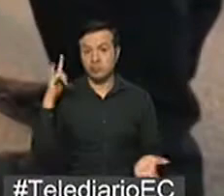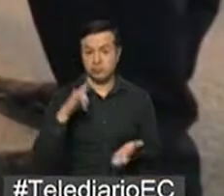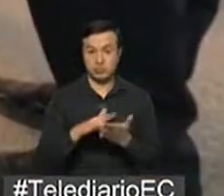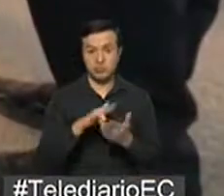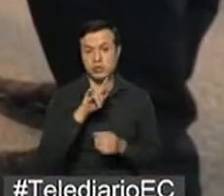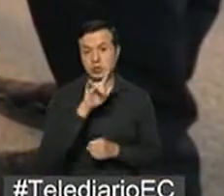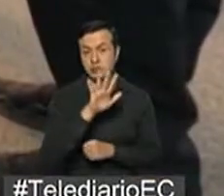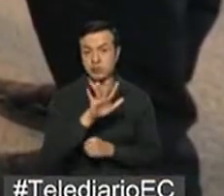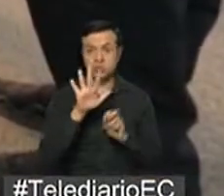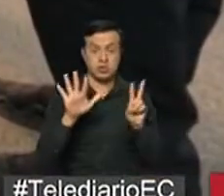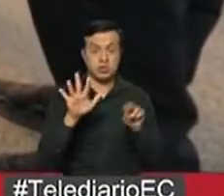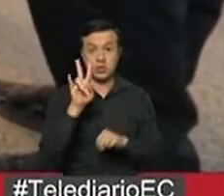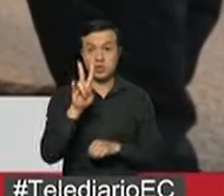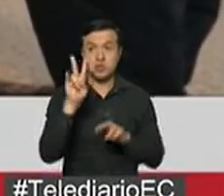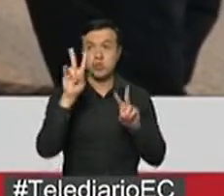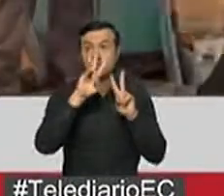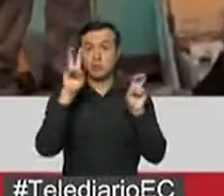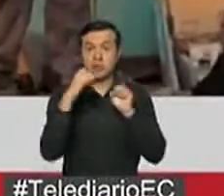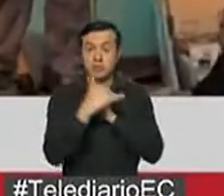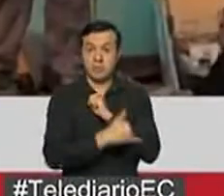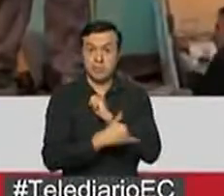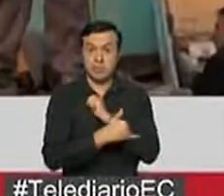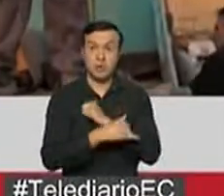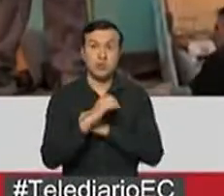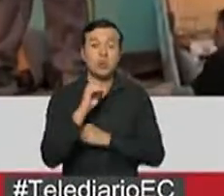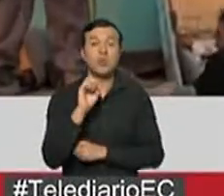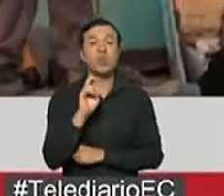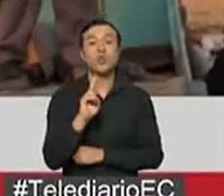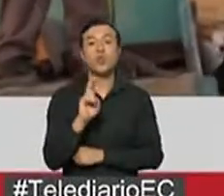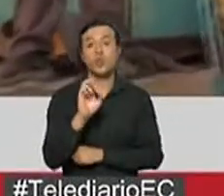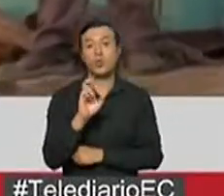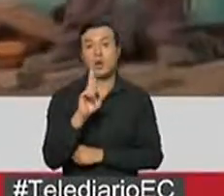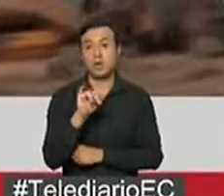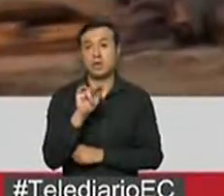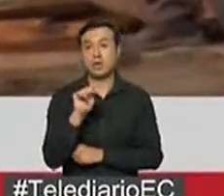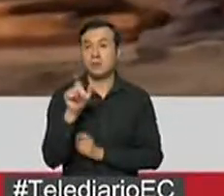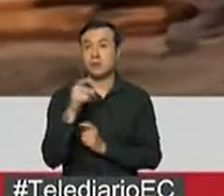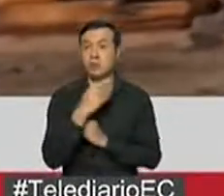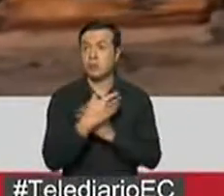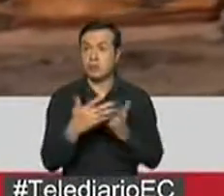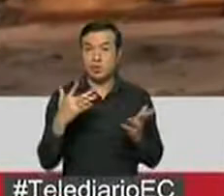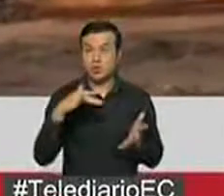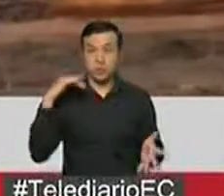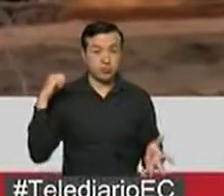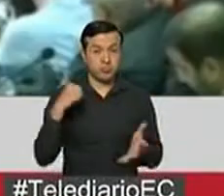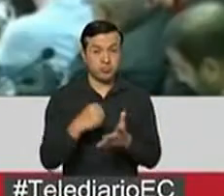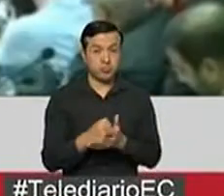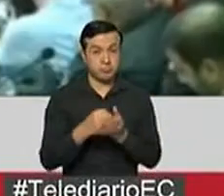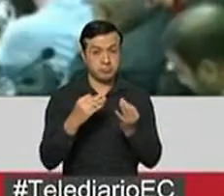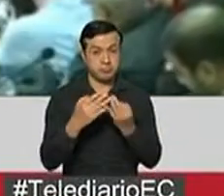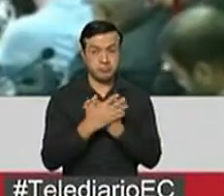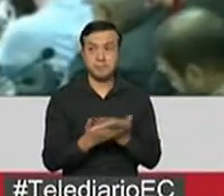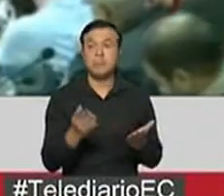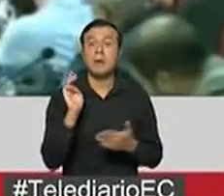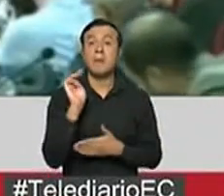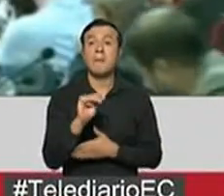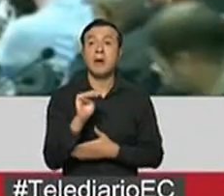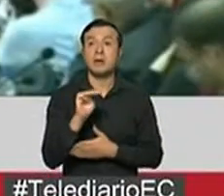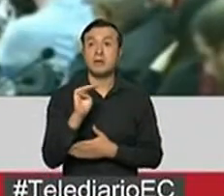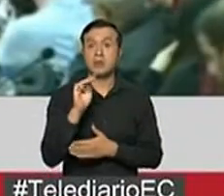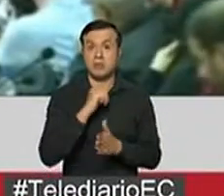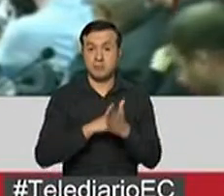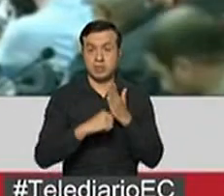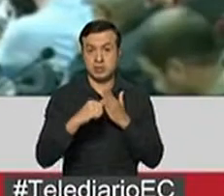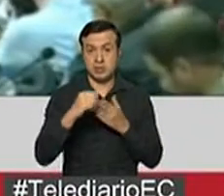de las aerolíneas internacionales de ucrania logró la detención de los primeros involucrados en el derribo de la aeronave este martes el portavoz del